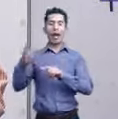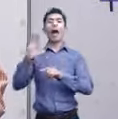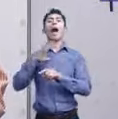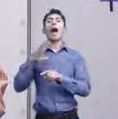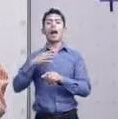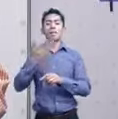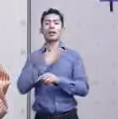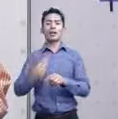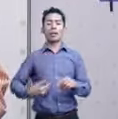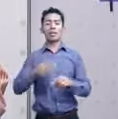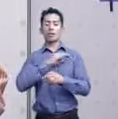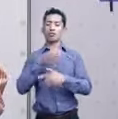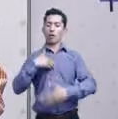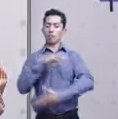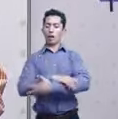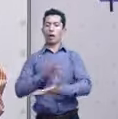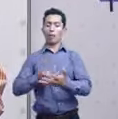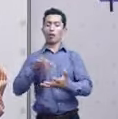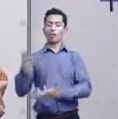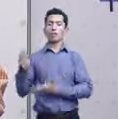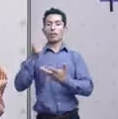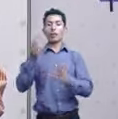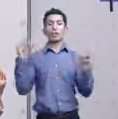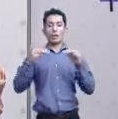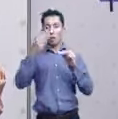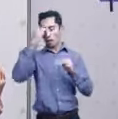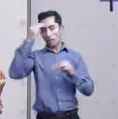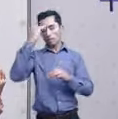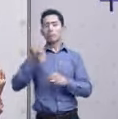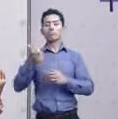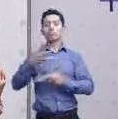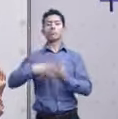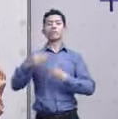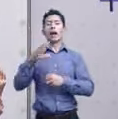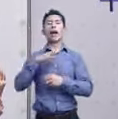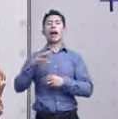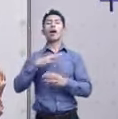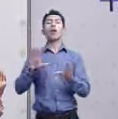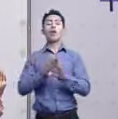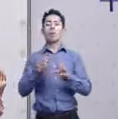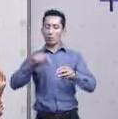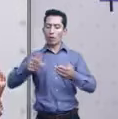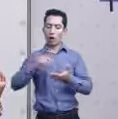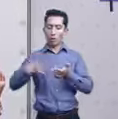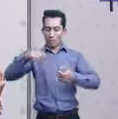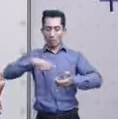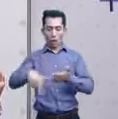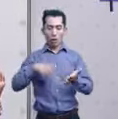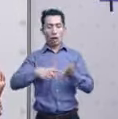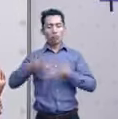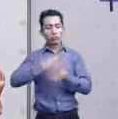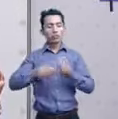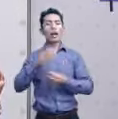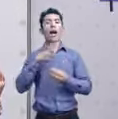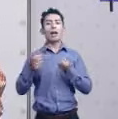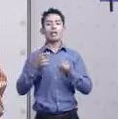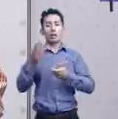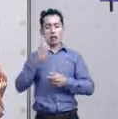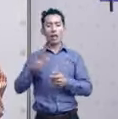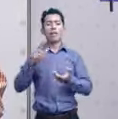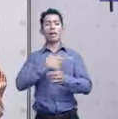con un presidente aliado. El presupuesto de Mixquiahuala se aplicará haciendo consumo local. Haremos un manejo